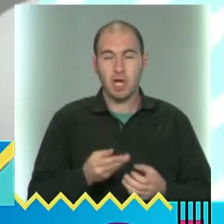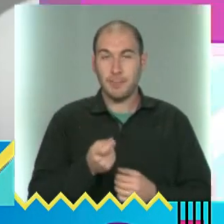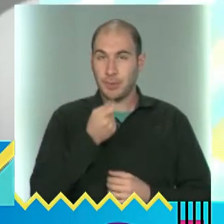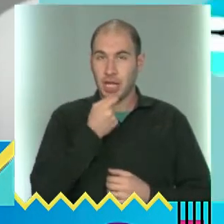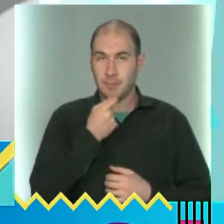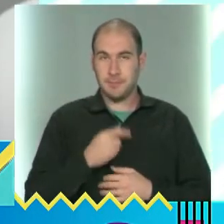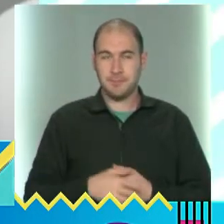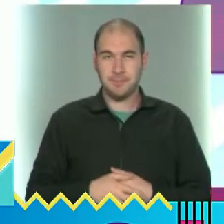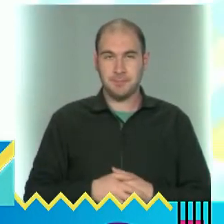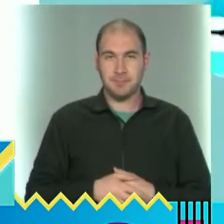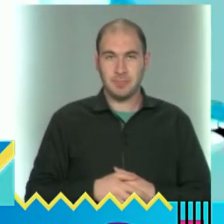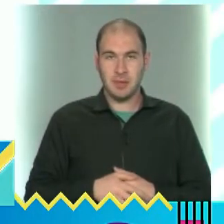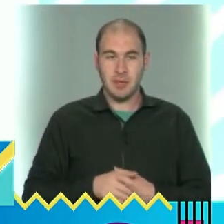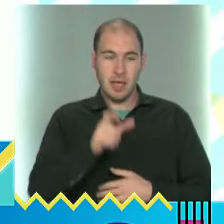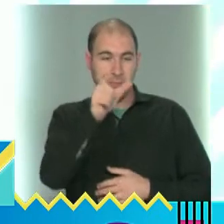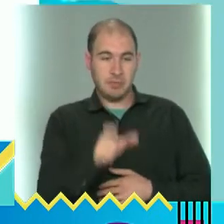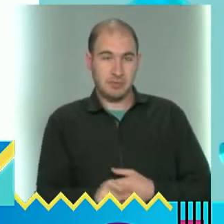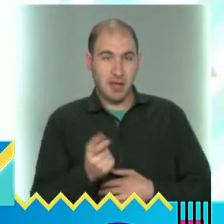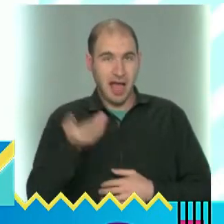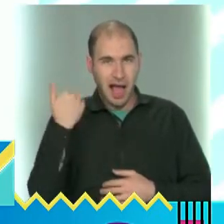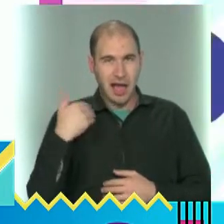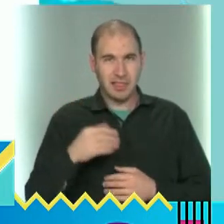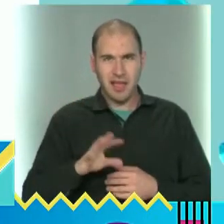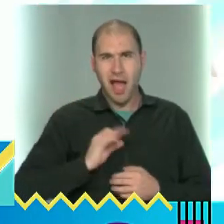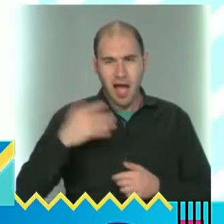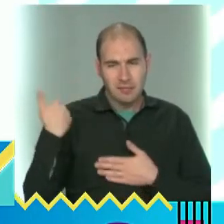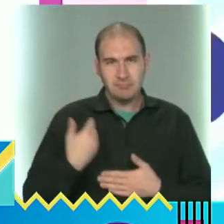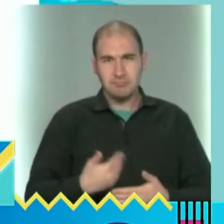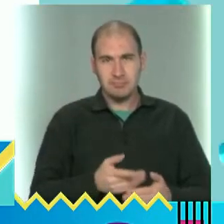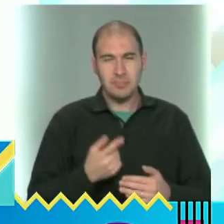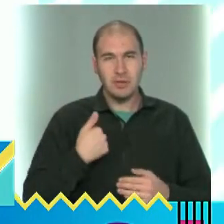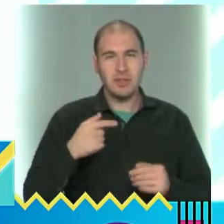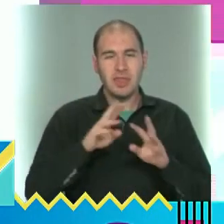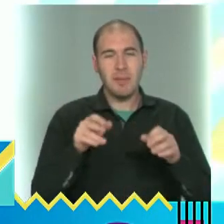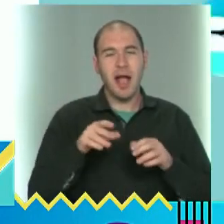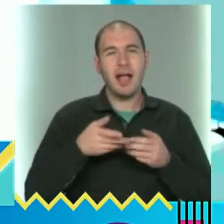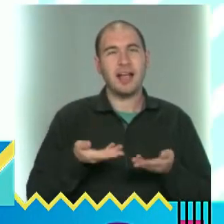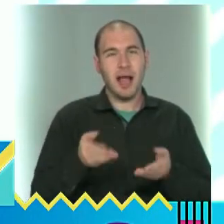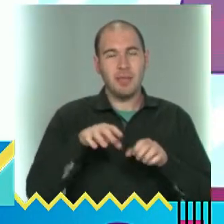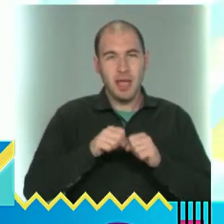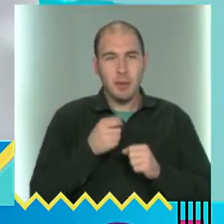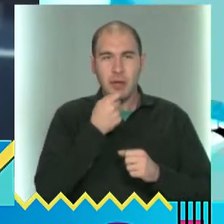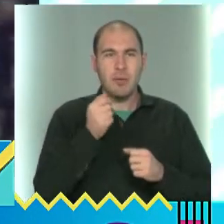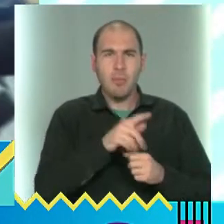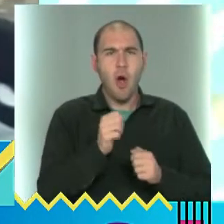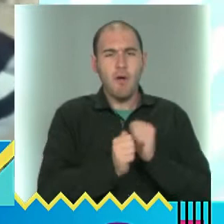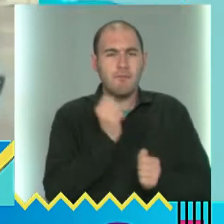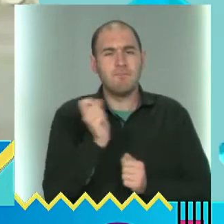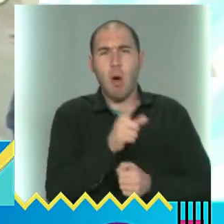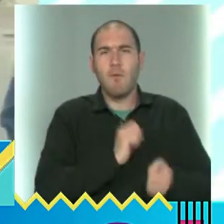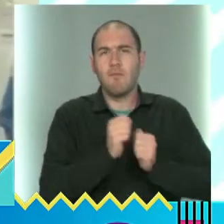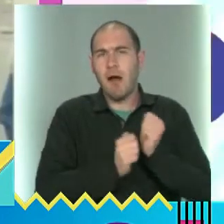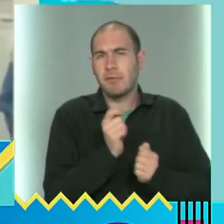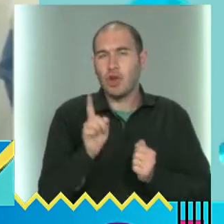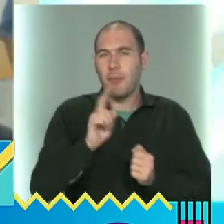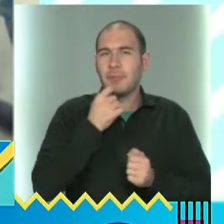ejemplo, una persona una vez en el transcurso de estos años que llevó con lo de la camilla me dice: ¿y por qué no te pones a fabricar vos las camillas